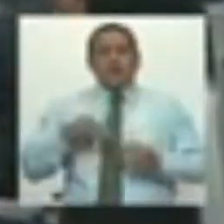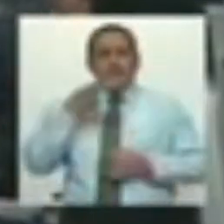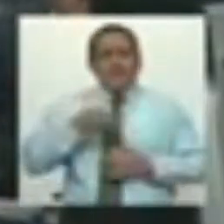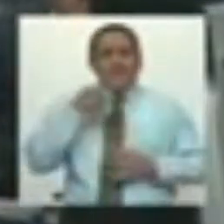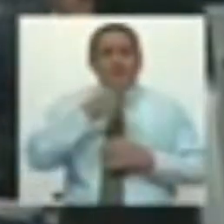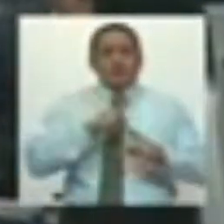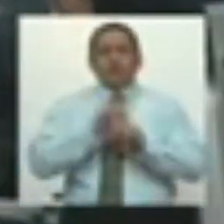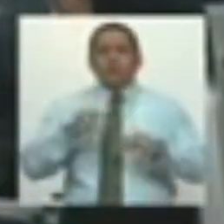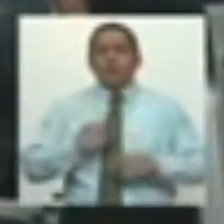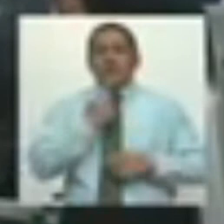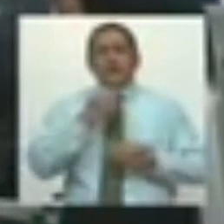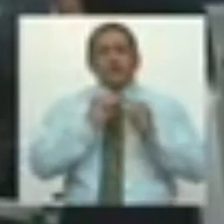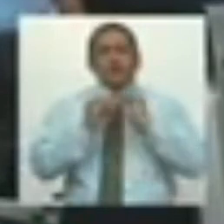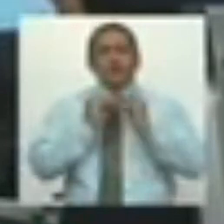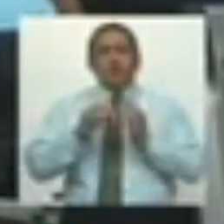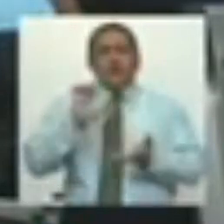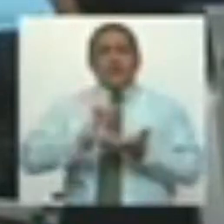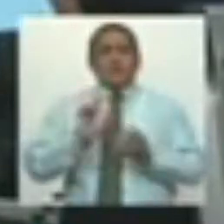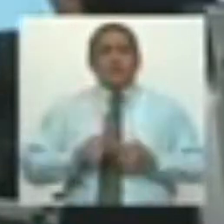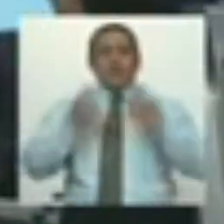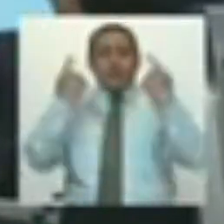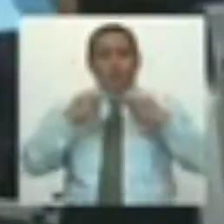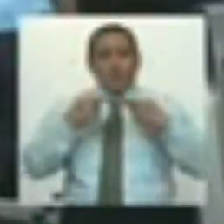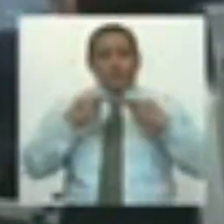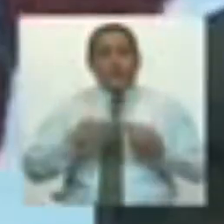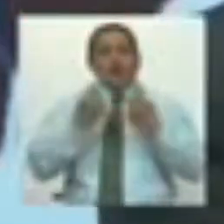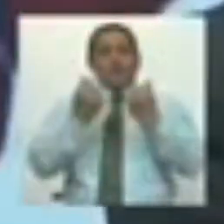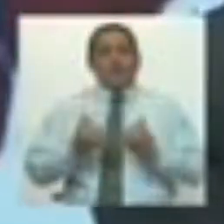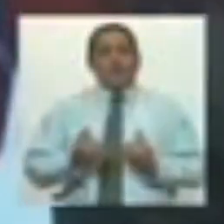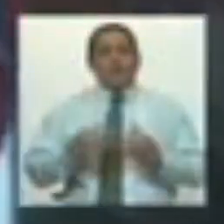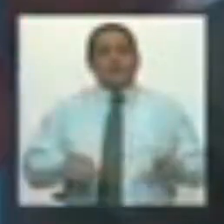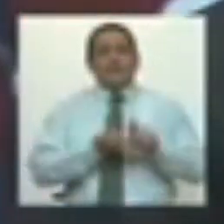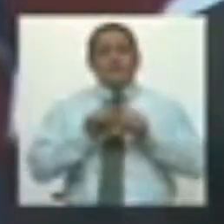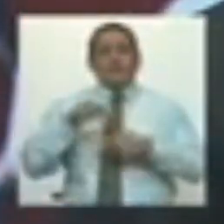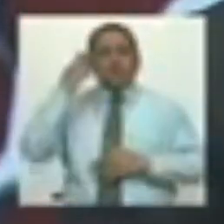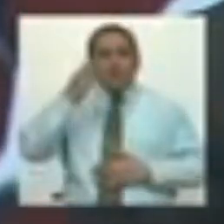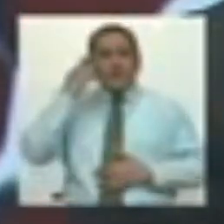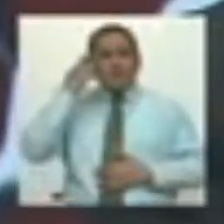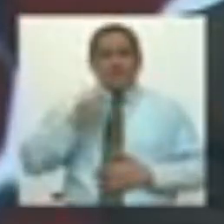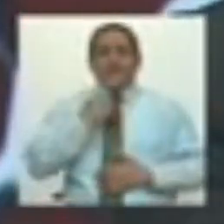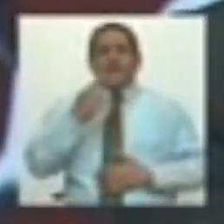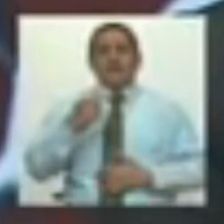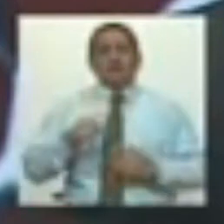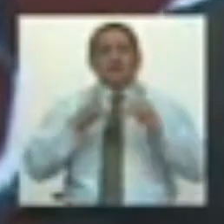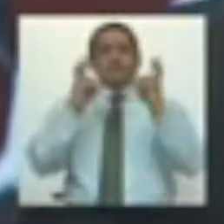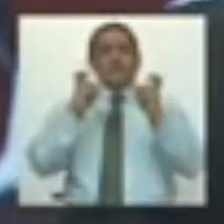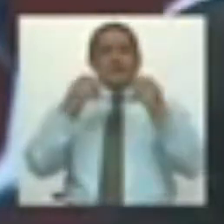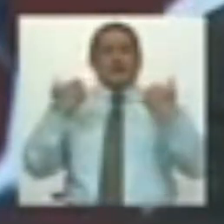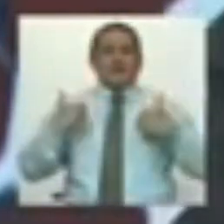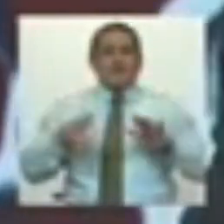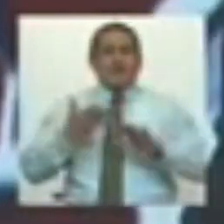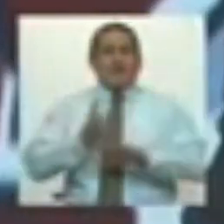no puede ser una solución para el imán técnicamente económicamente y políticamente es un asunto que ya